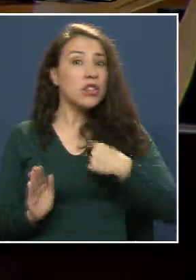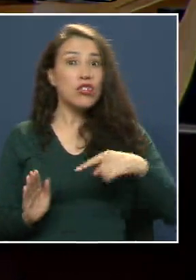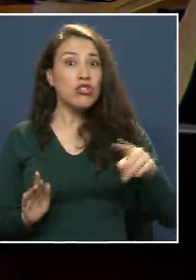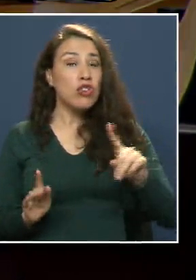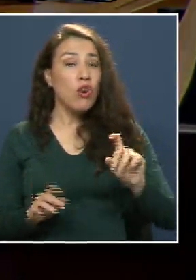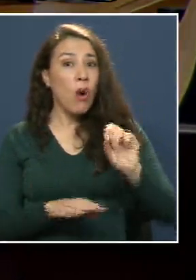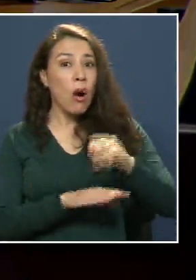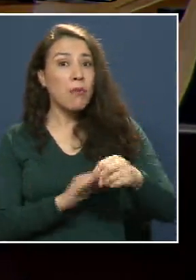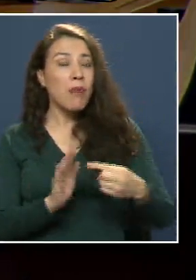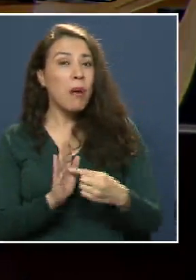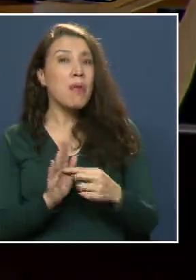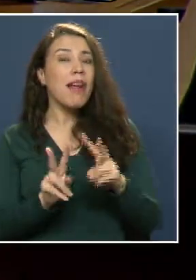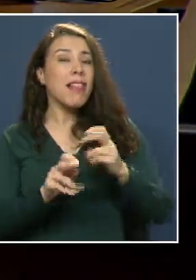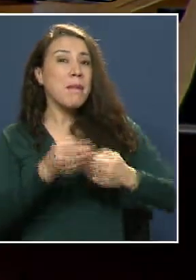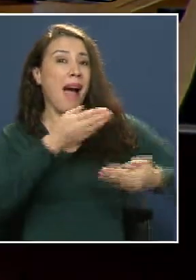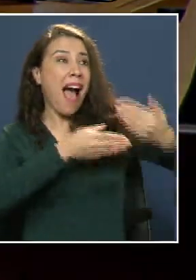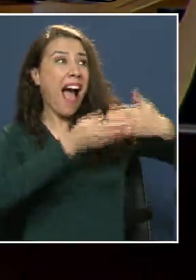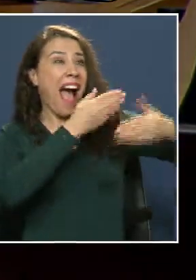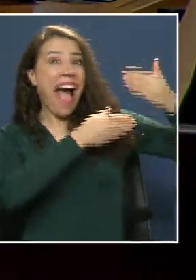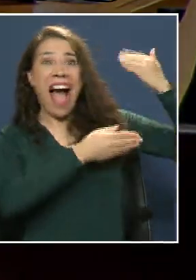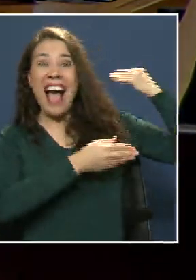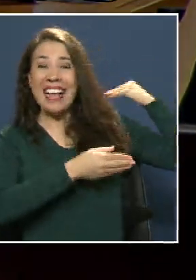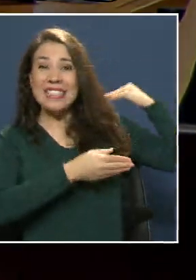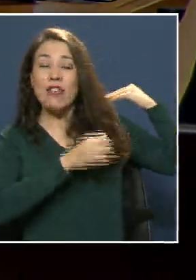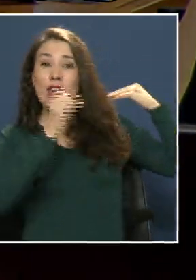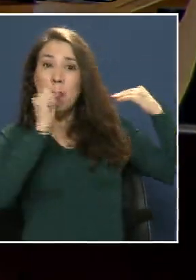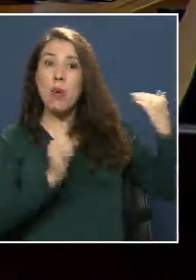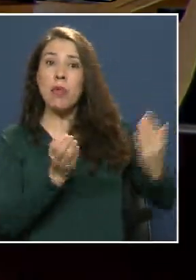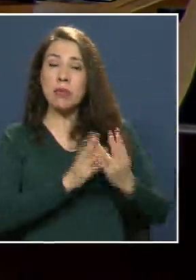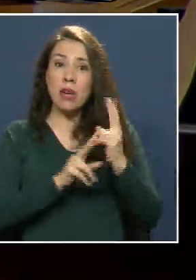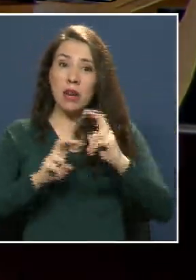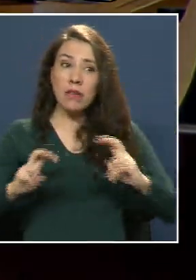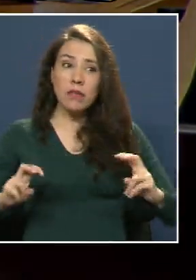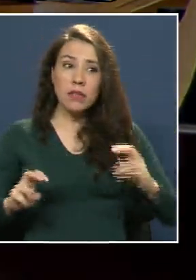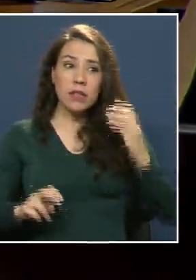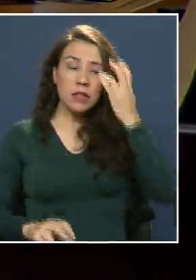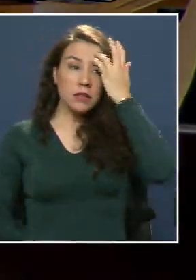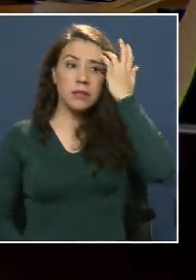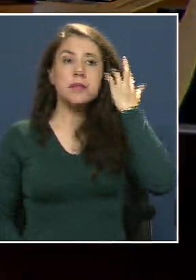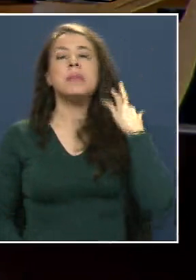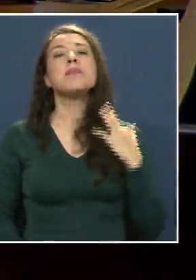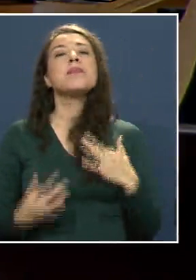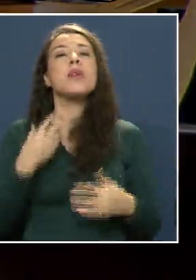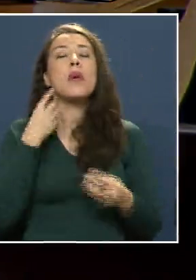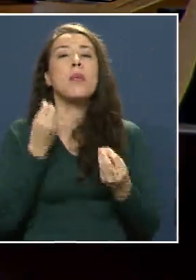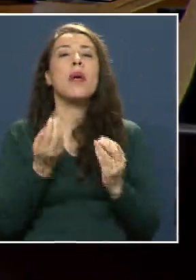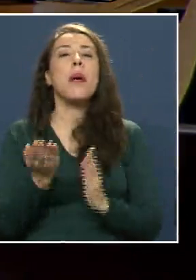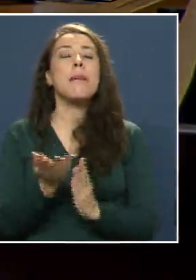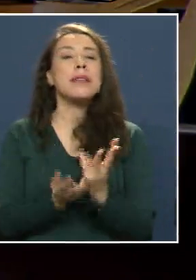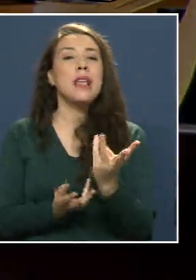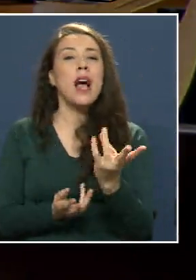efecto, entre comillas, retroactivo, que ni siquiera es tan efecto retroactivo. Porque si empezamos a contar de agosto